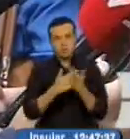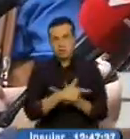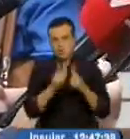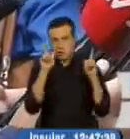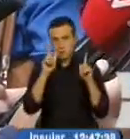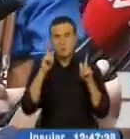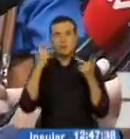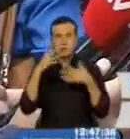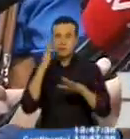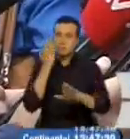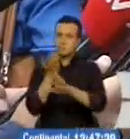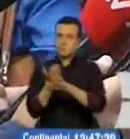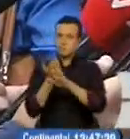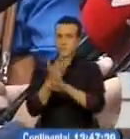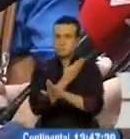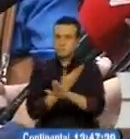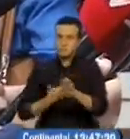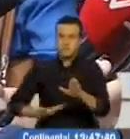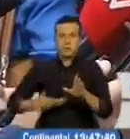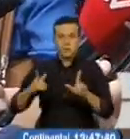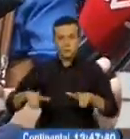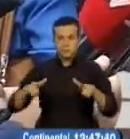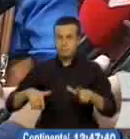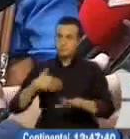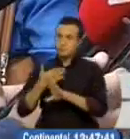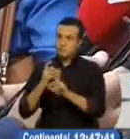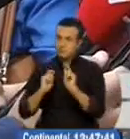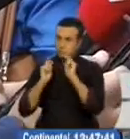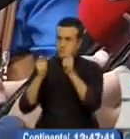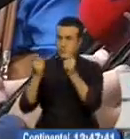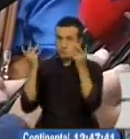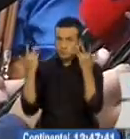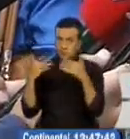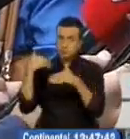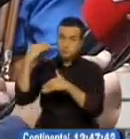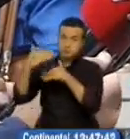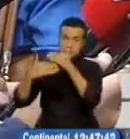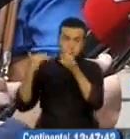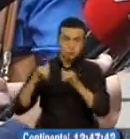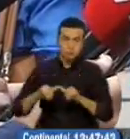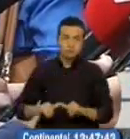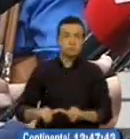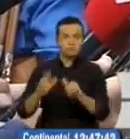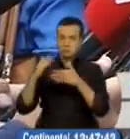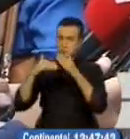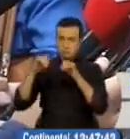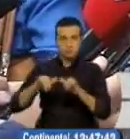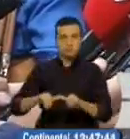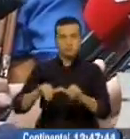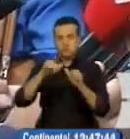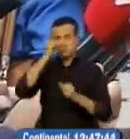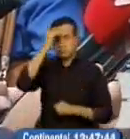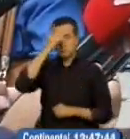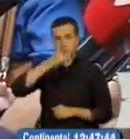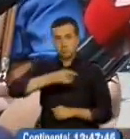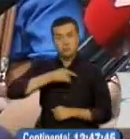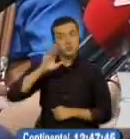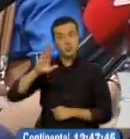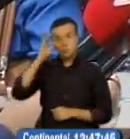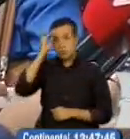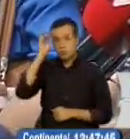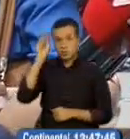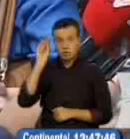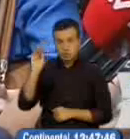ya la propuesta por escrito al presidente Lenín Moreno. Después de eso, pues continuaremos con las decisiones que él vaya